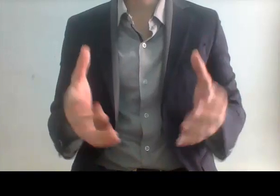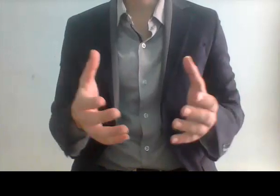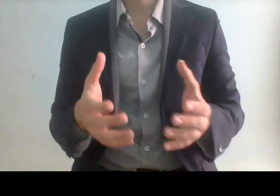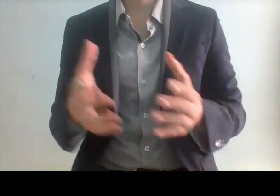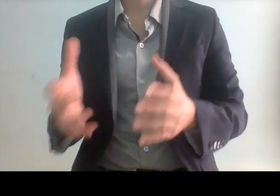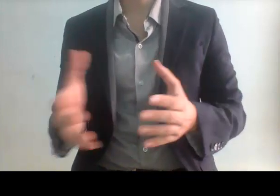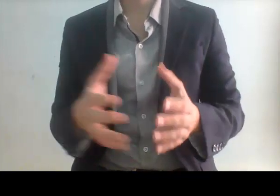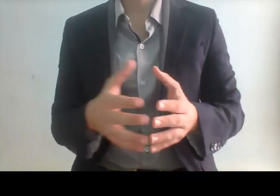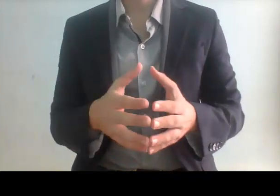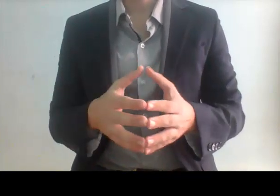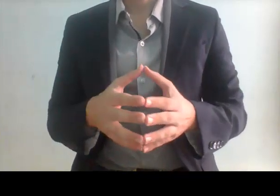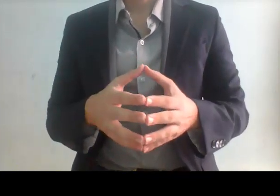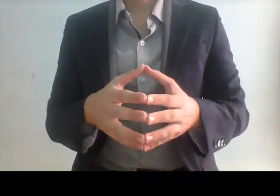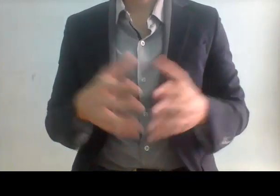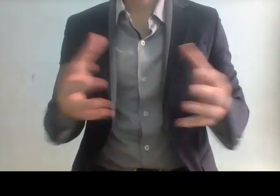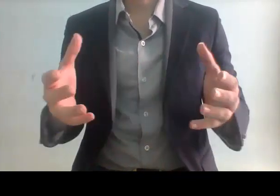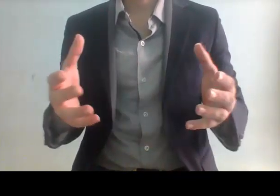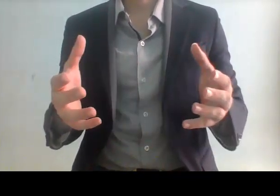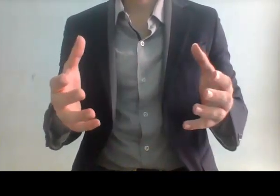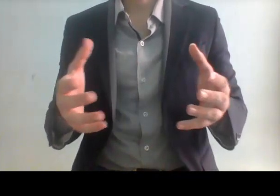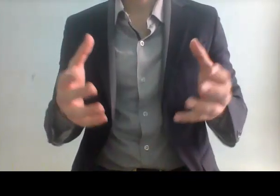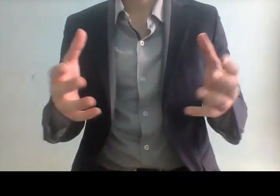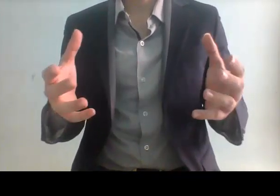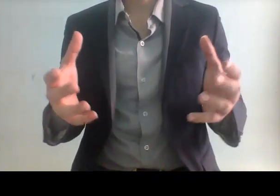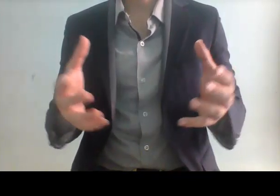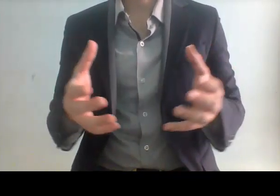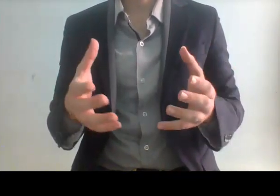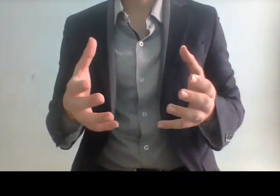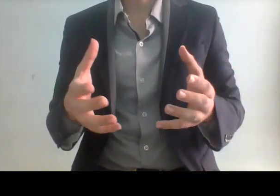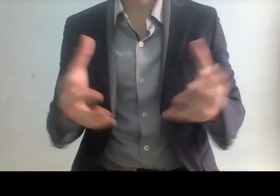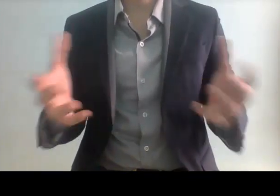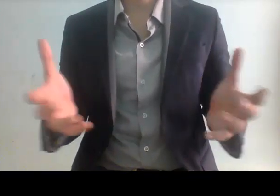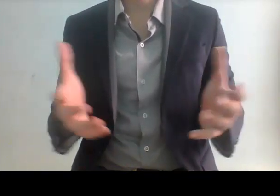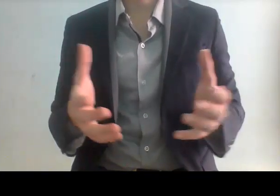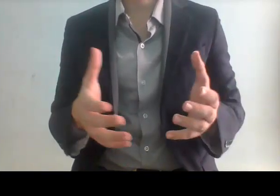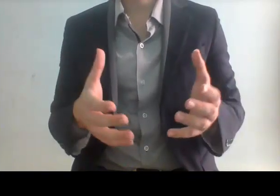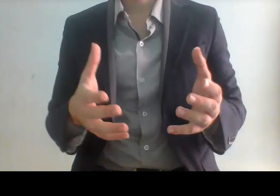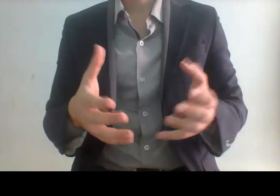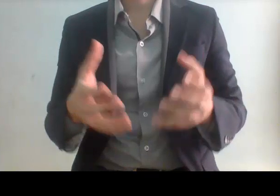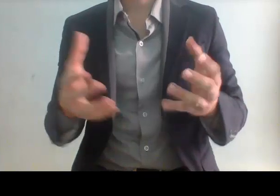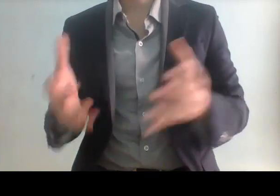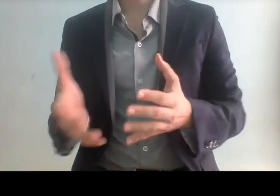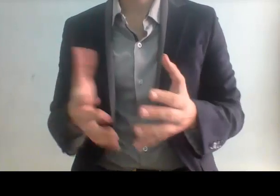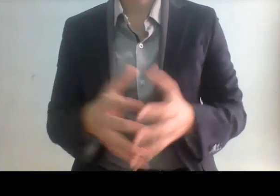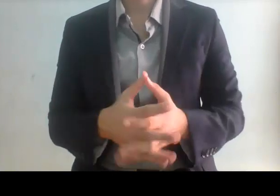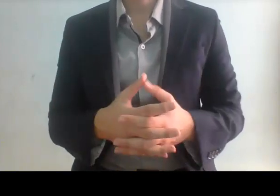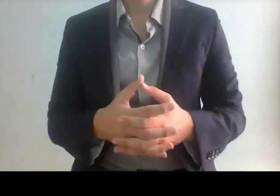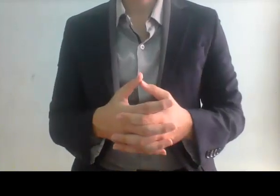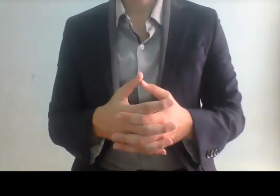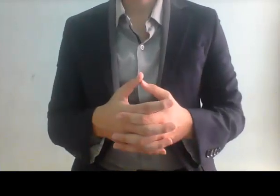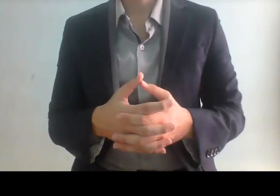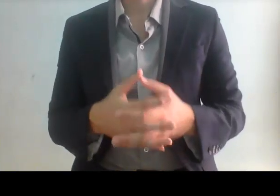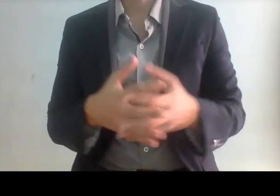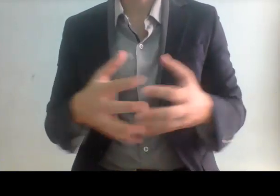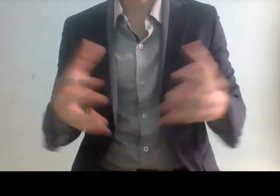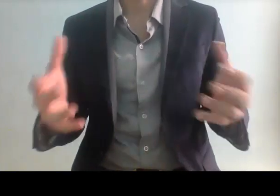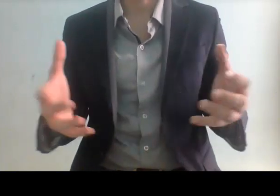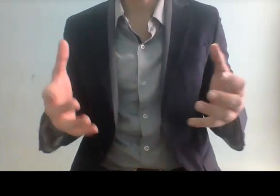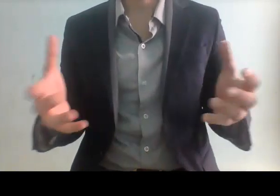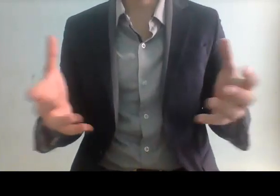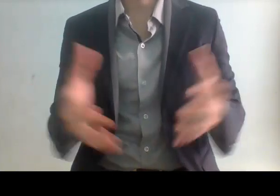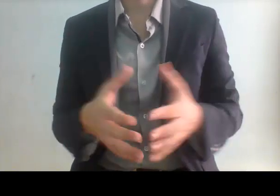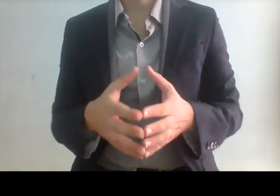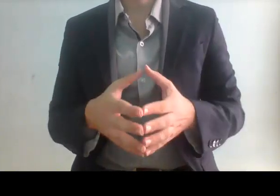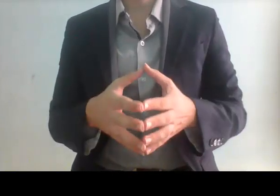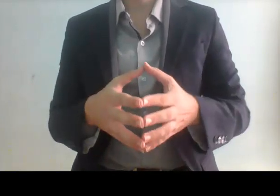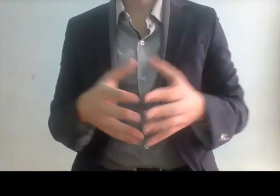lo que estamos viendo en estos momentos, por parte de algunos empresarios, vemos unas actitudes un poco pues